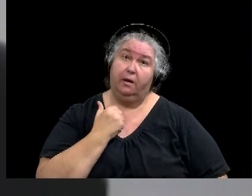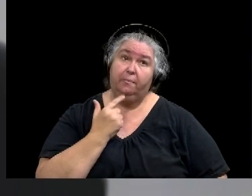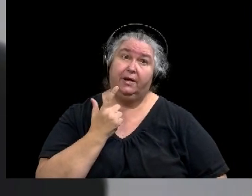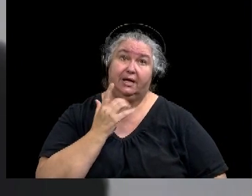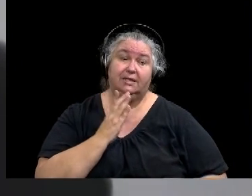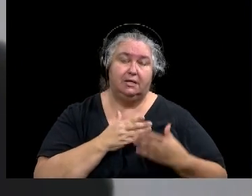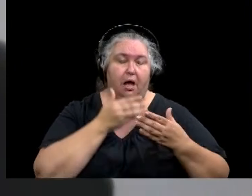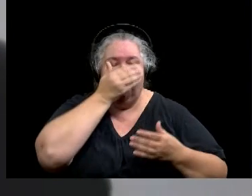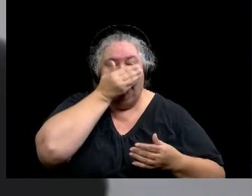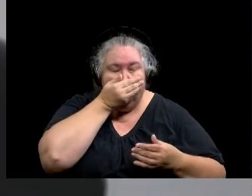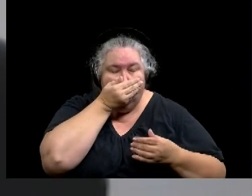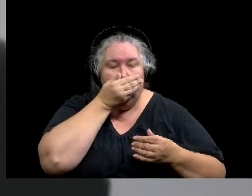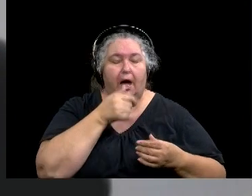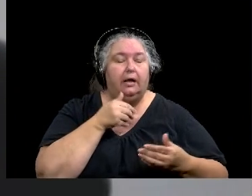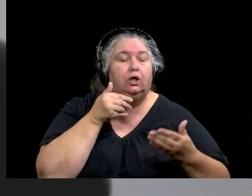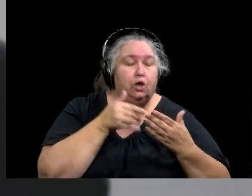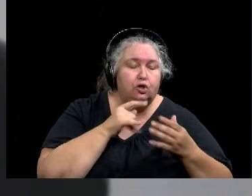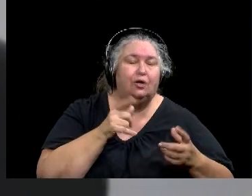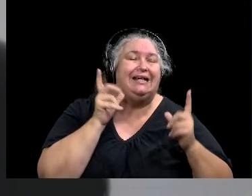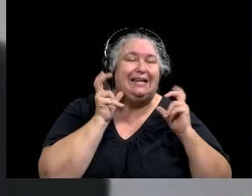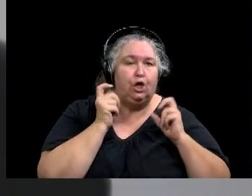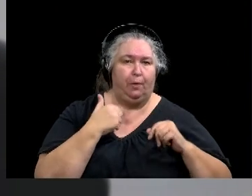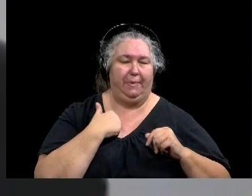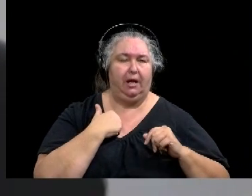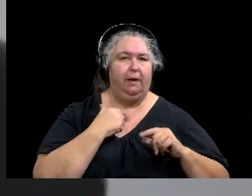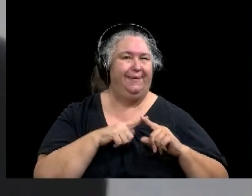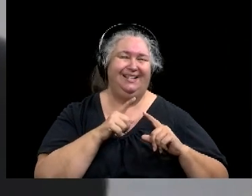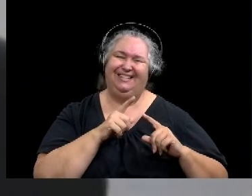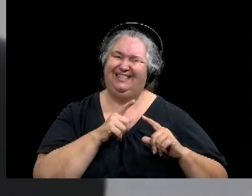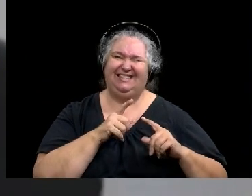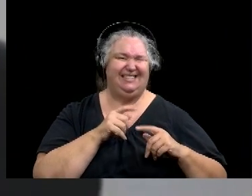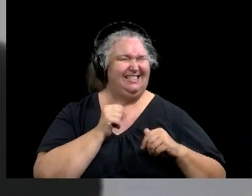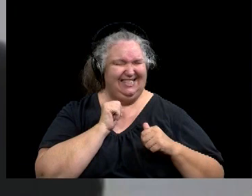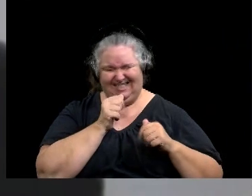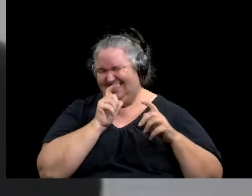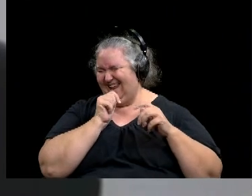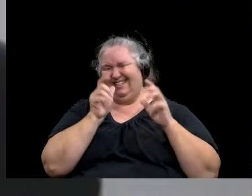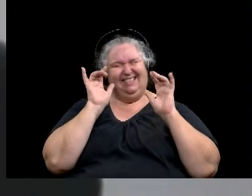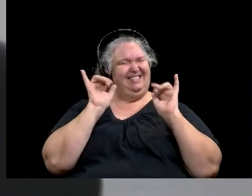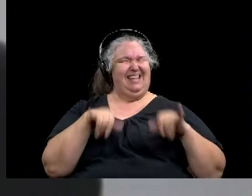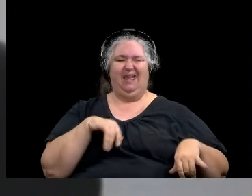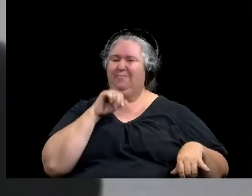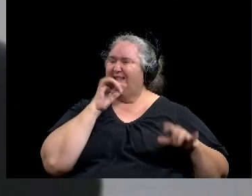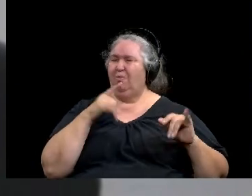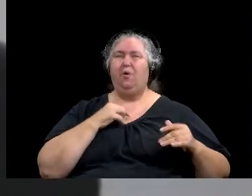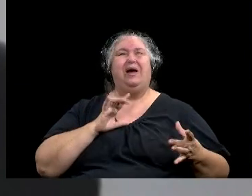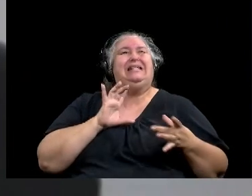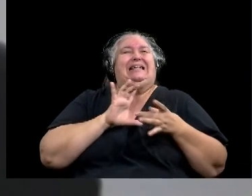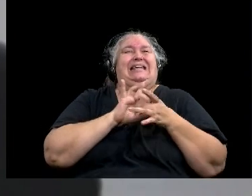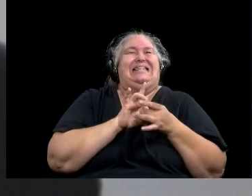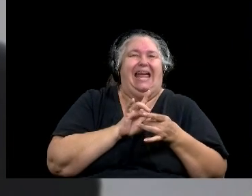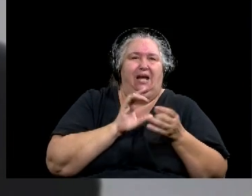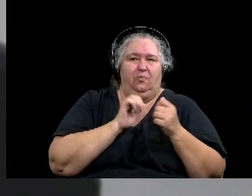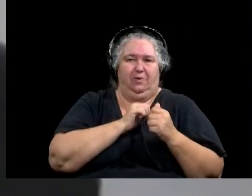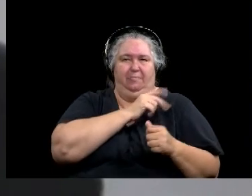estos cuartos y con usando yo a mi equipo es algo que yo me siento seguro